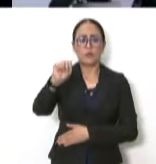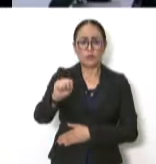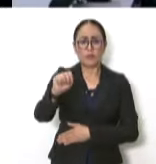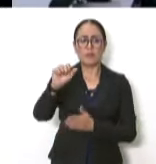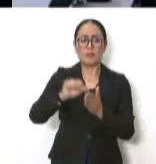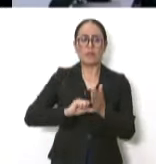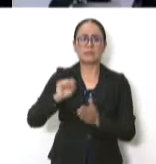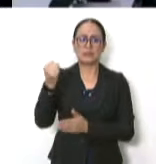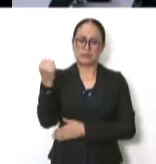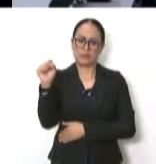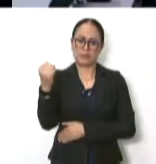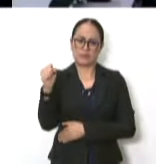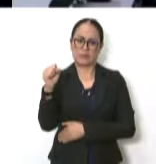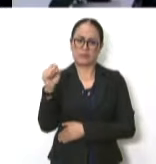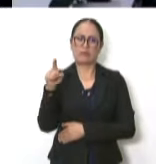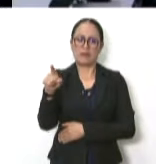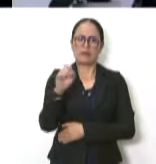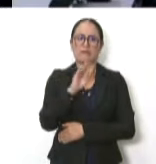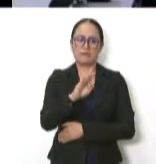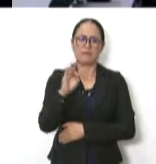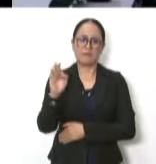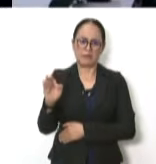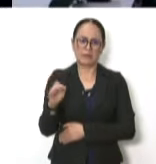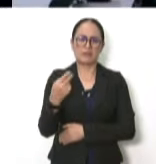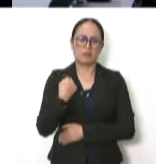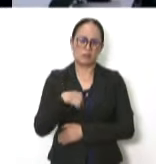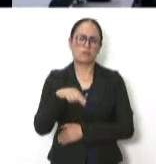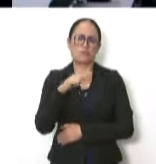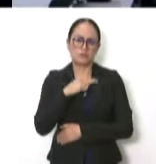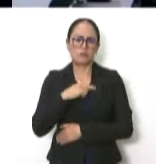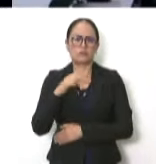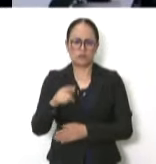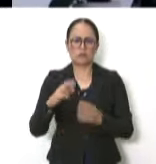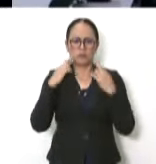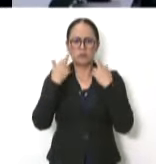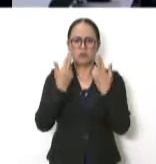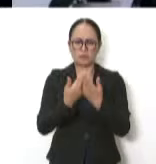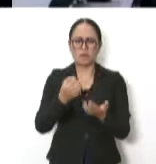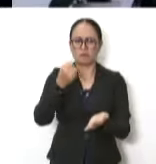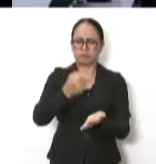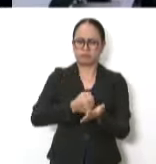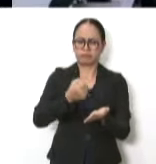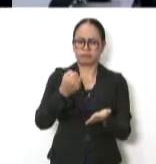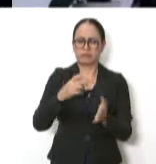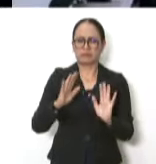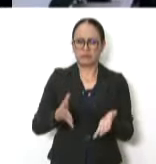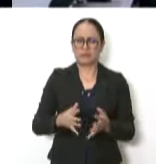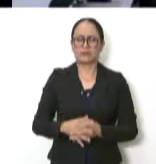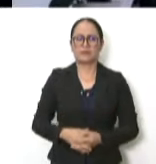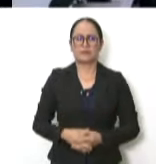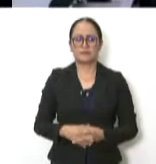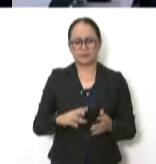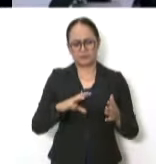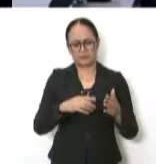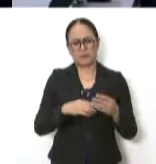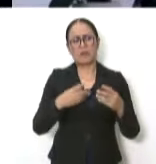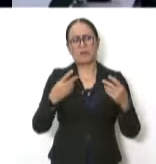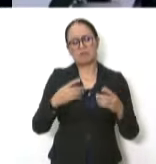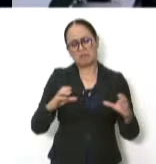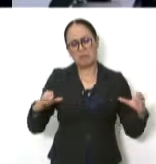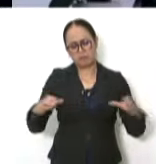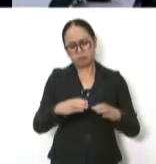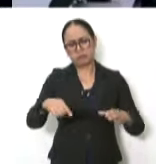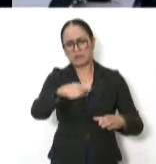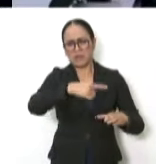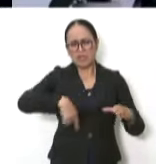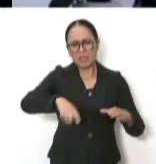se ha mencionado, fecha en que tenemos previsto sesionar. El resto de los sujetos obligados,